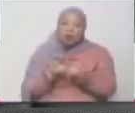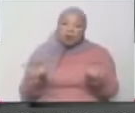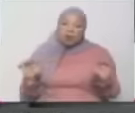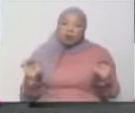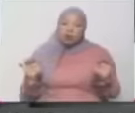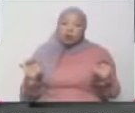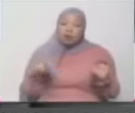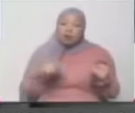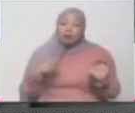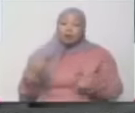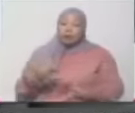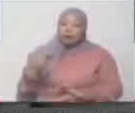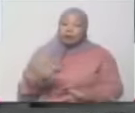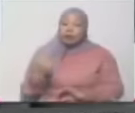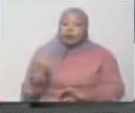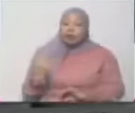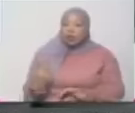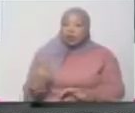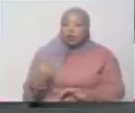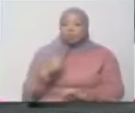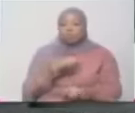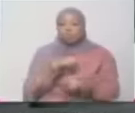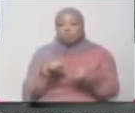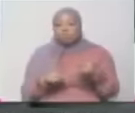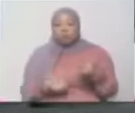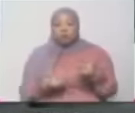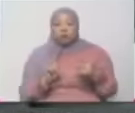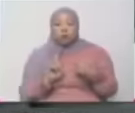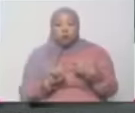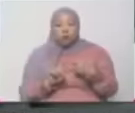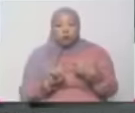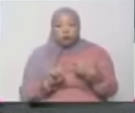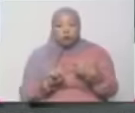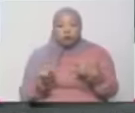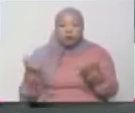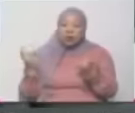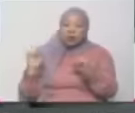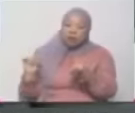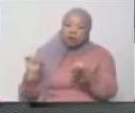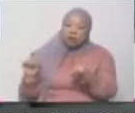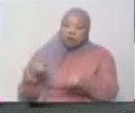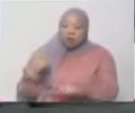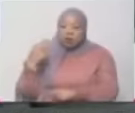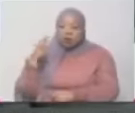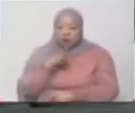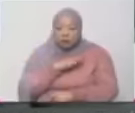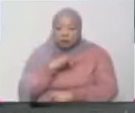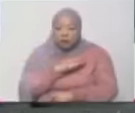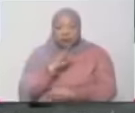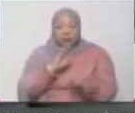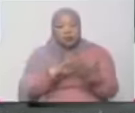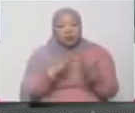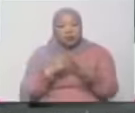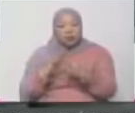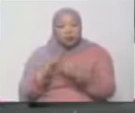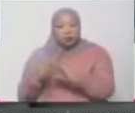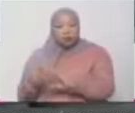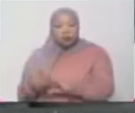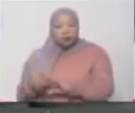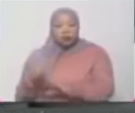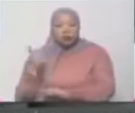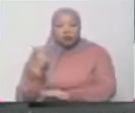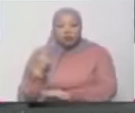yo creo que hay que como dos dimensiones que tenemos que trabajar. Una, la formación propia de la tarea comunera. Creo que esa es una atención